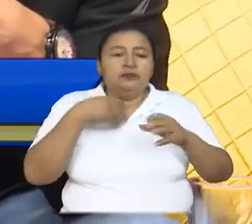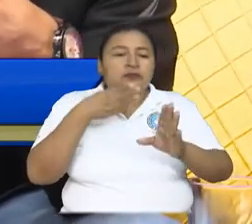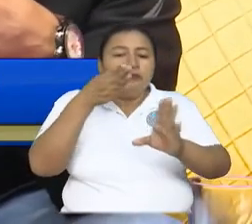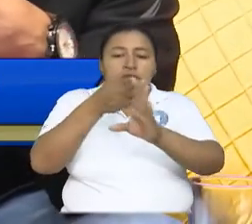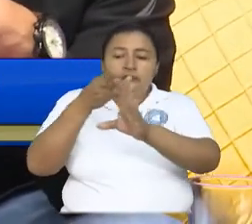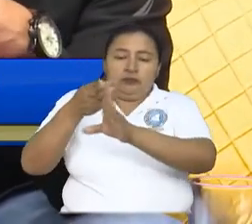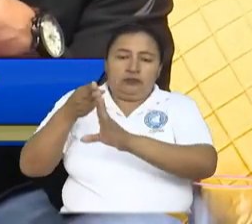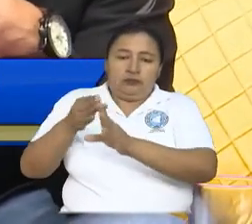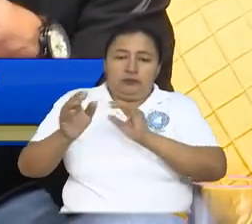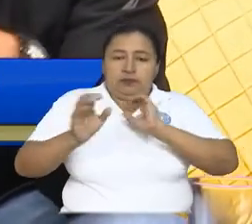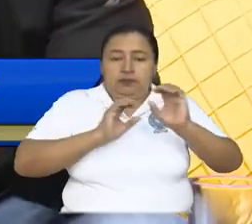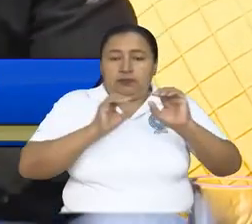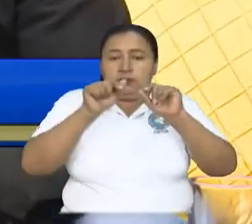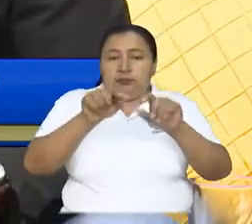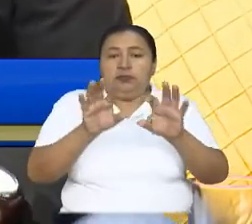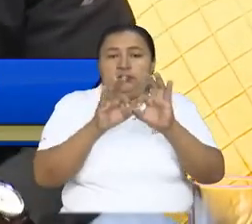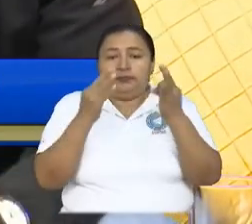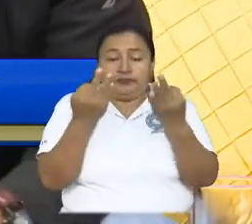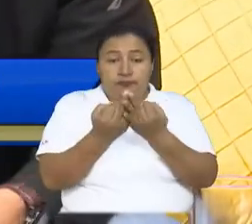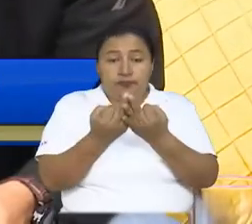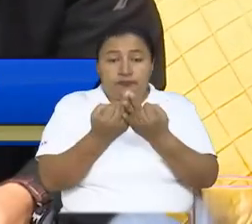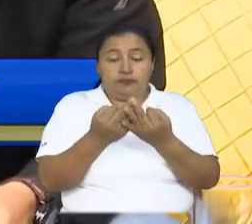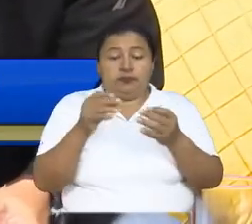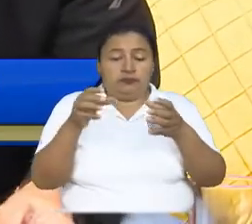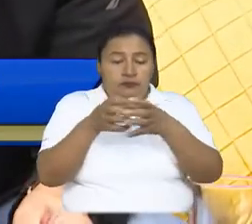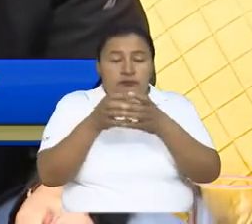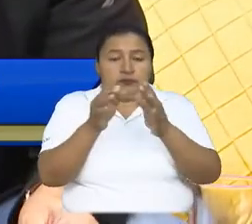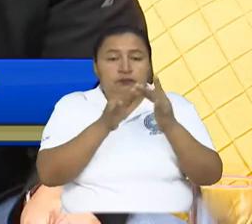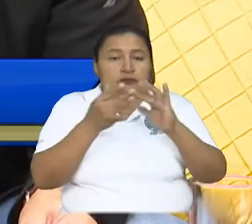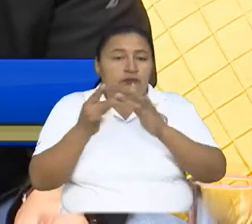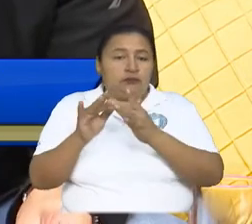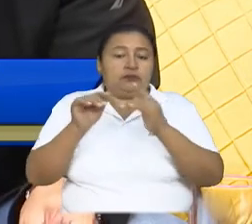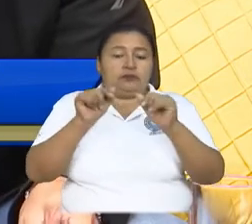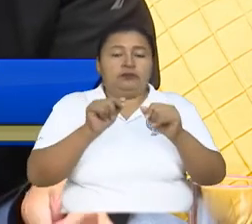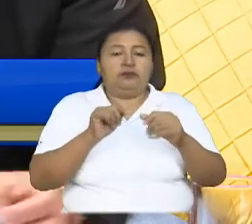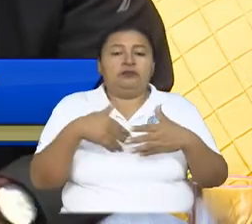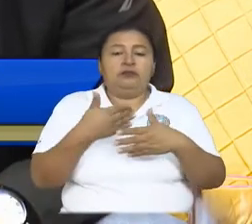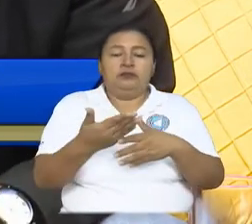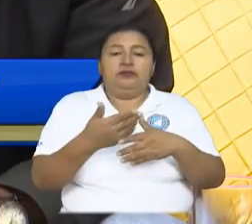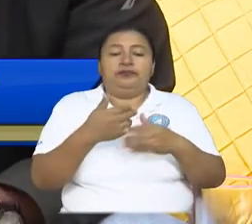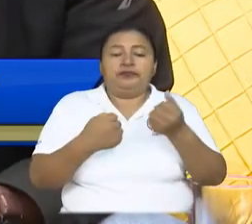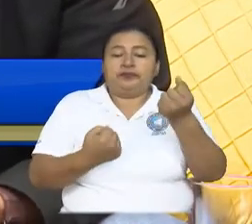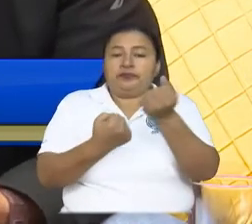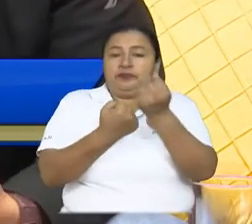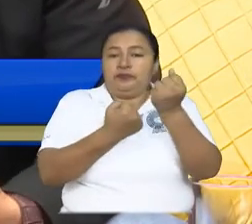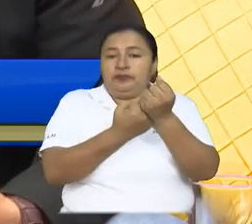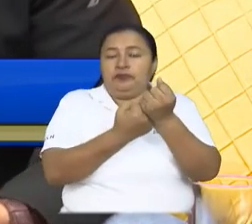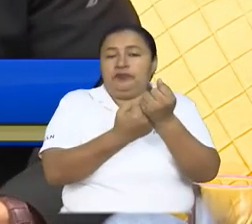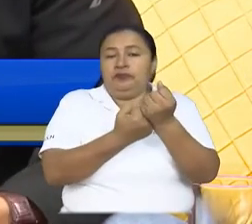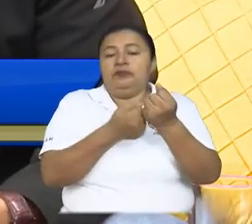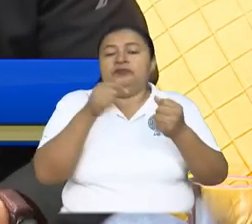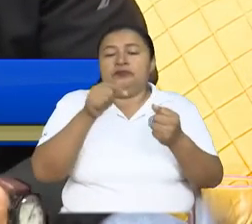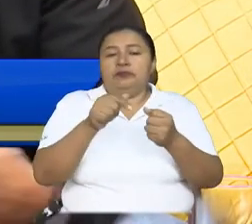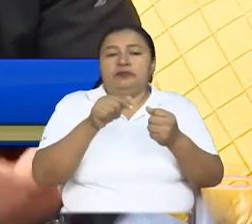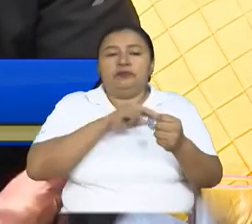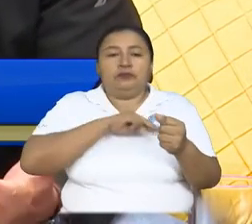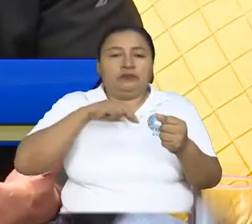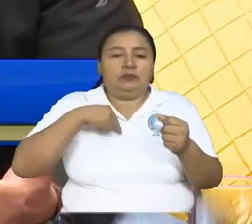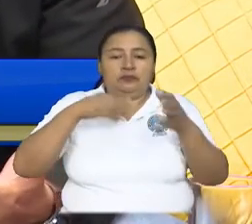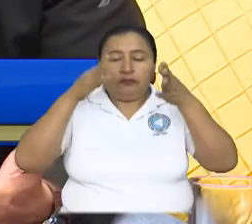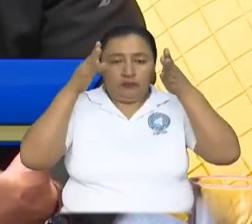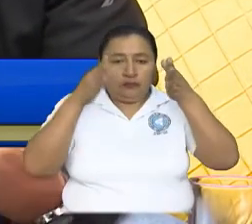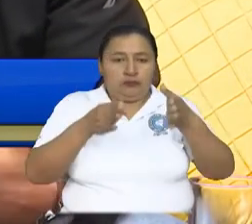de comunicación directa con la familia y las comunidades entonces vamos a fortalecer en nuestra atención